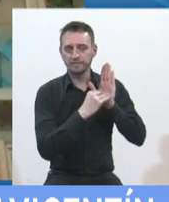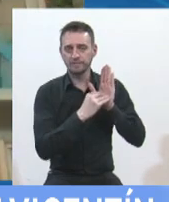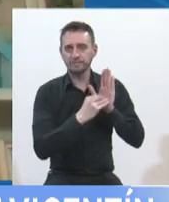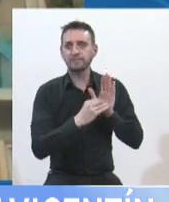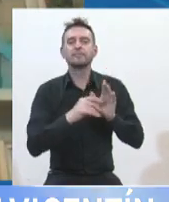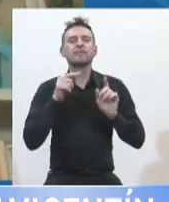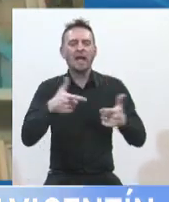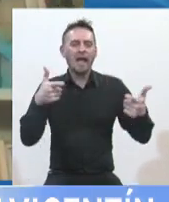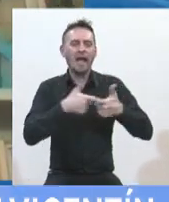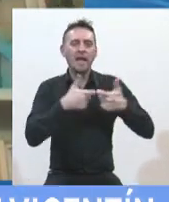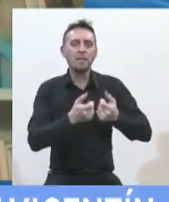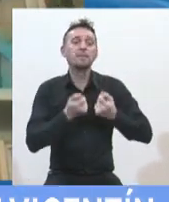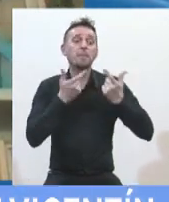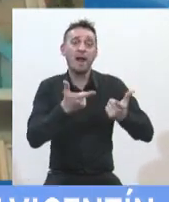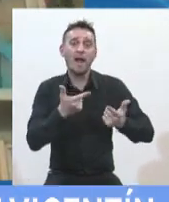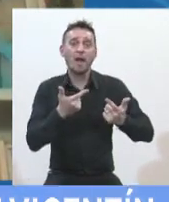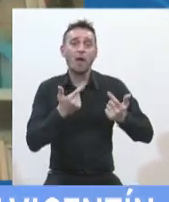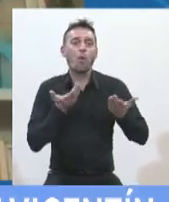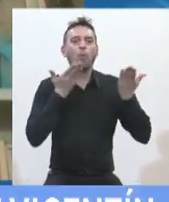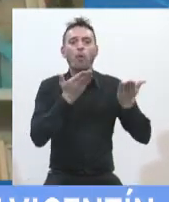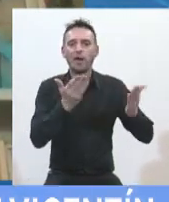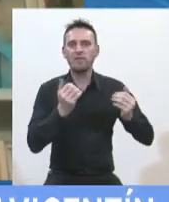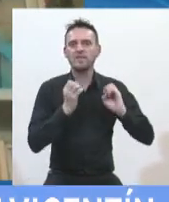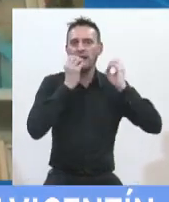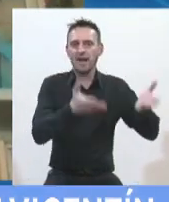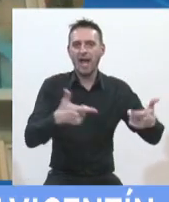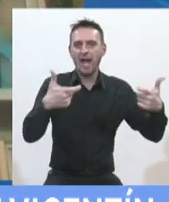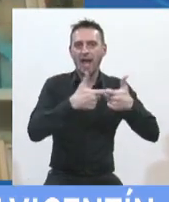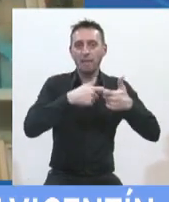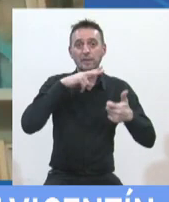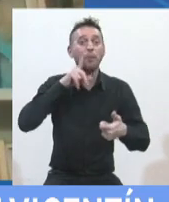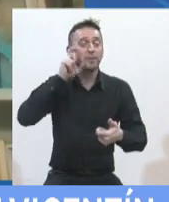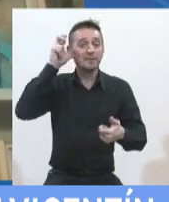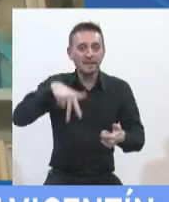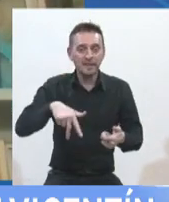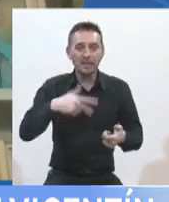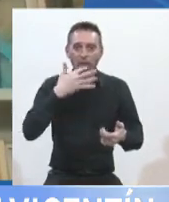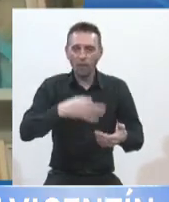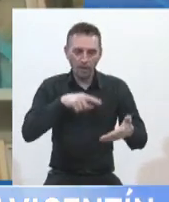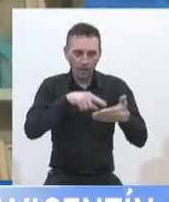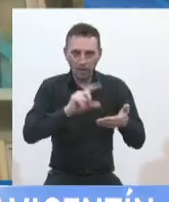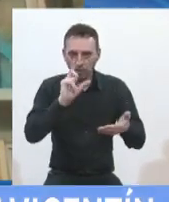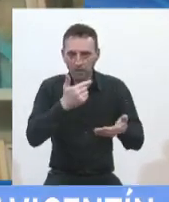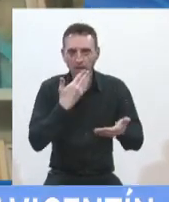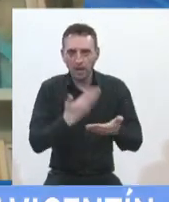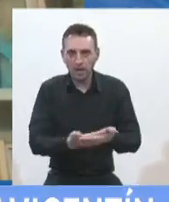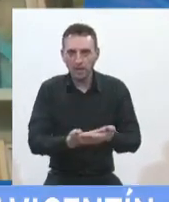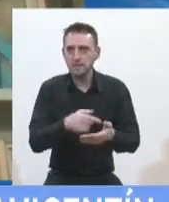que se hace para beneficiar a vis -el team es una cosa realmente llamativa llamativa